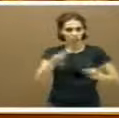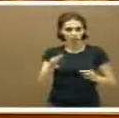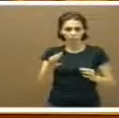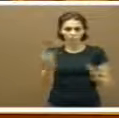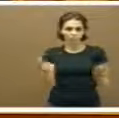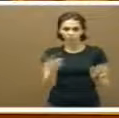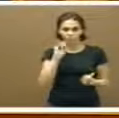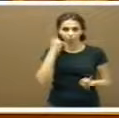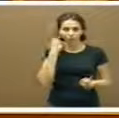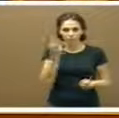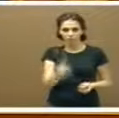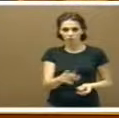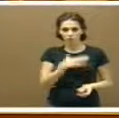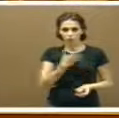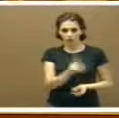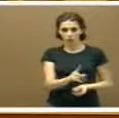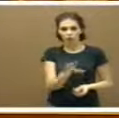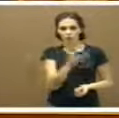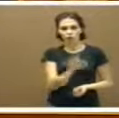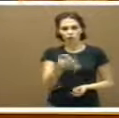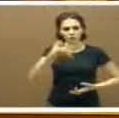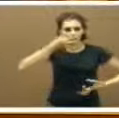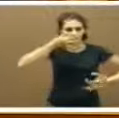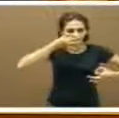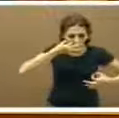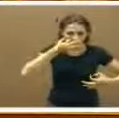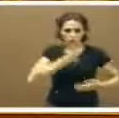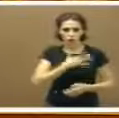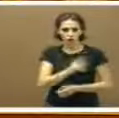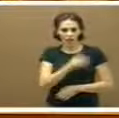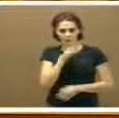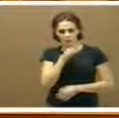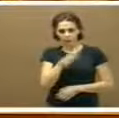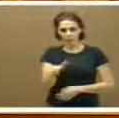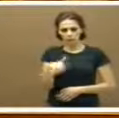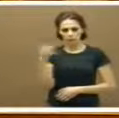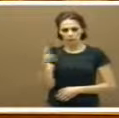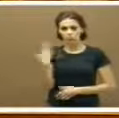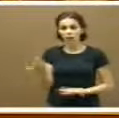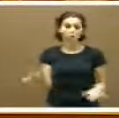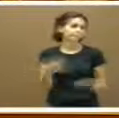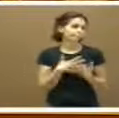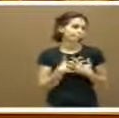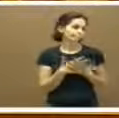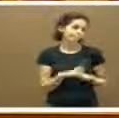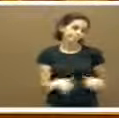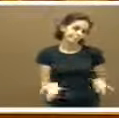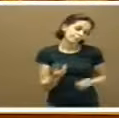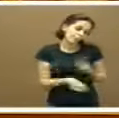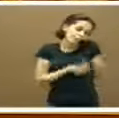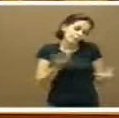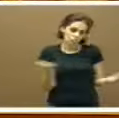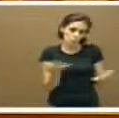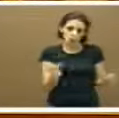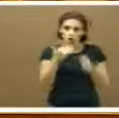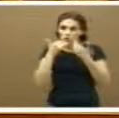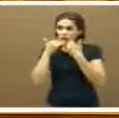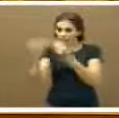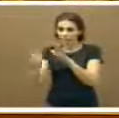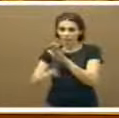O mejor dicho, no se lo quieren creer porque les fastidia. ¿Qué le vamos a hacer? Y gracias a esa